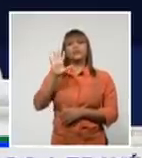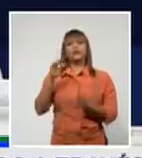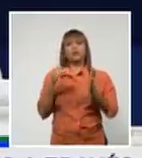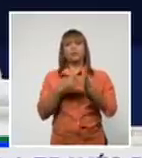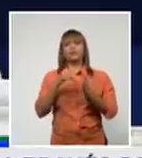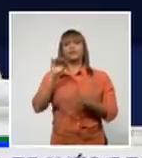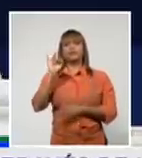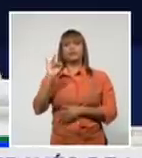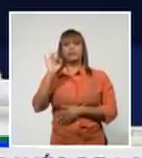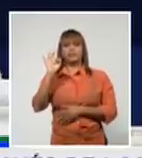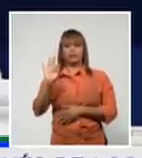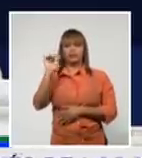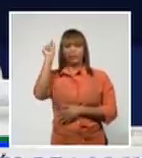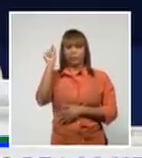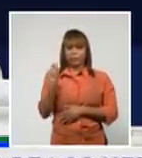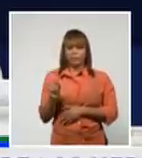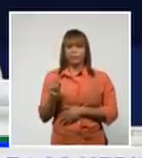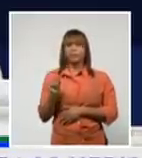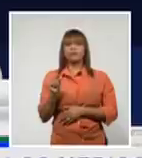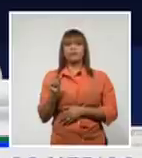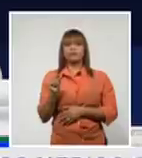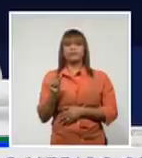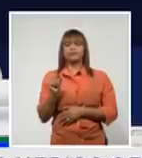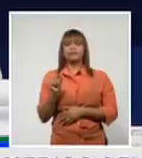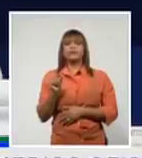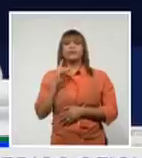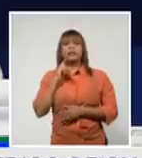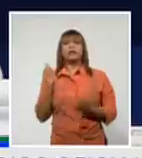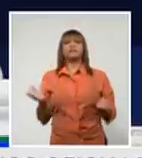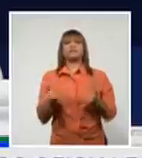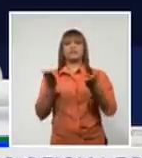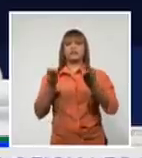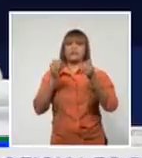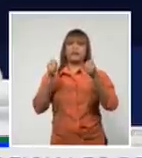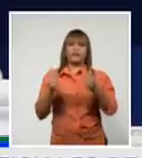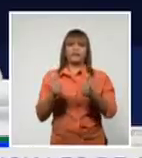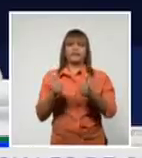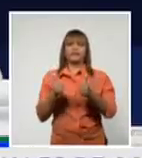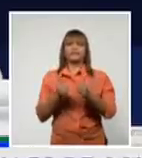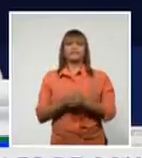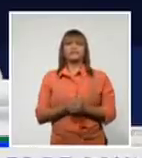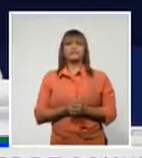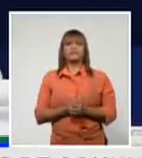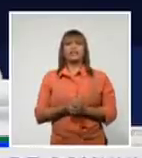5.078 personas, pacientes, están recuperados. Estamos hablando del